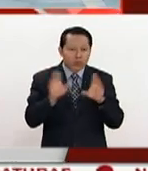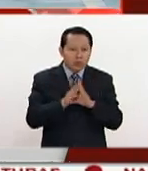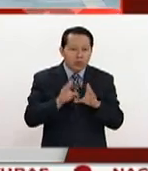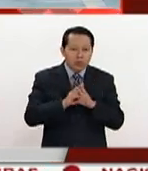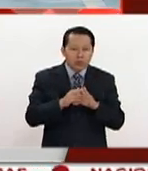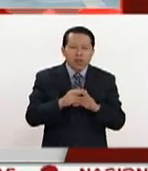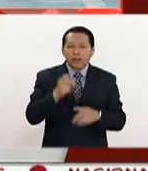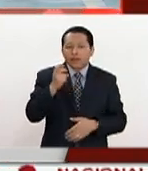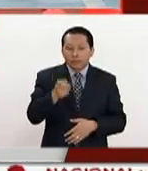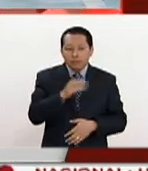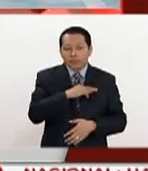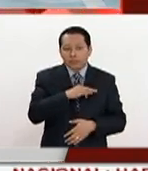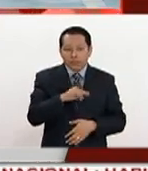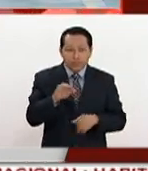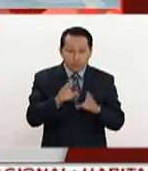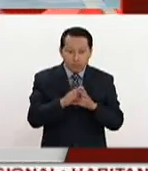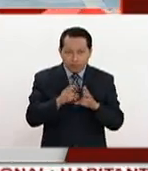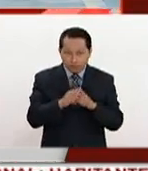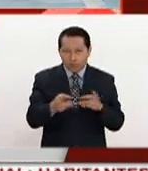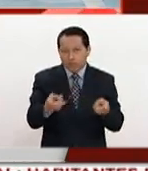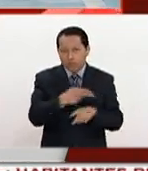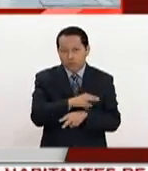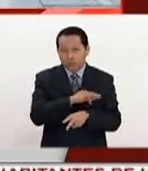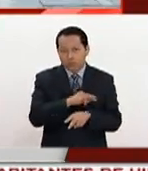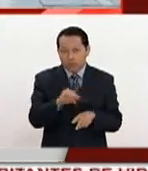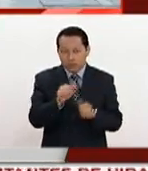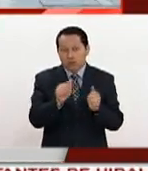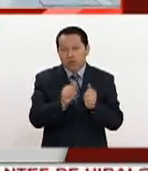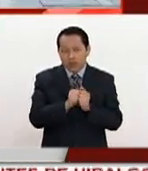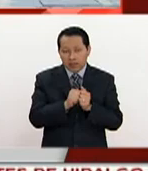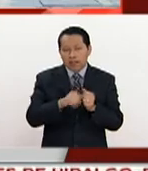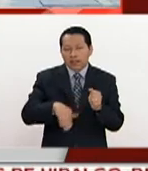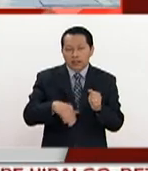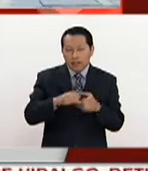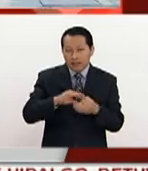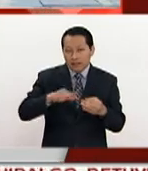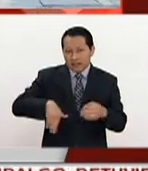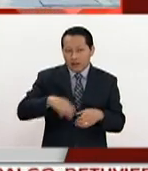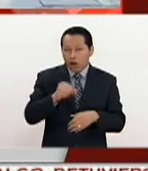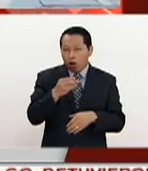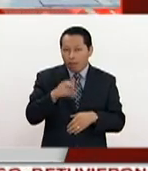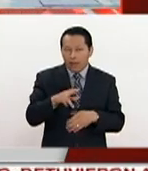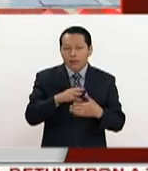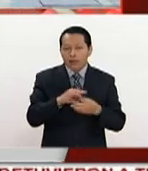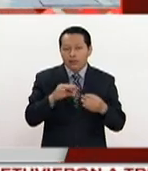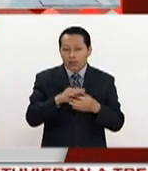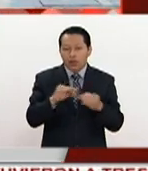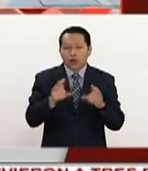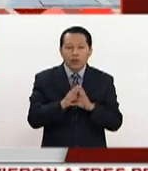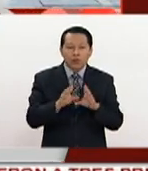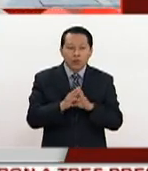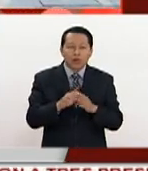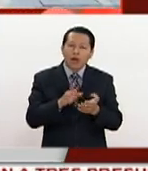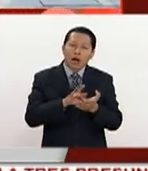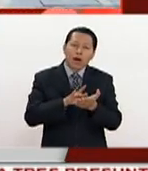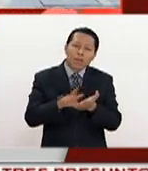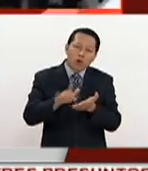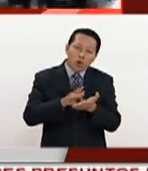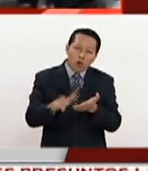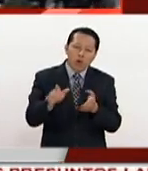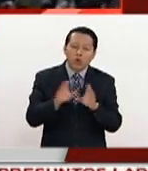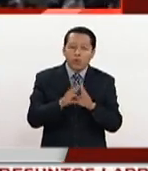justamente actuar en sentido contrario, con el aliciente, como lo apuntaba Omar, con el aliciente de un apoyo